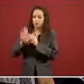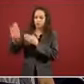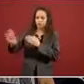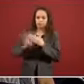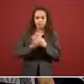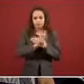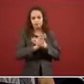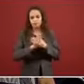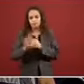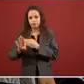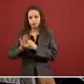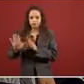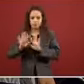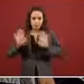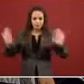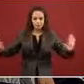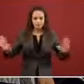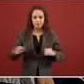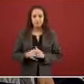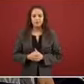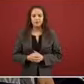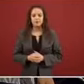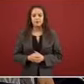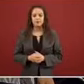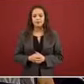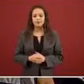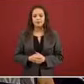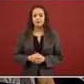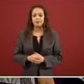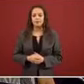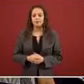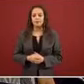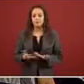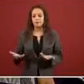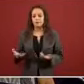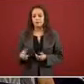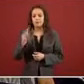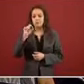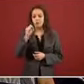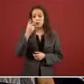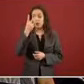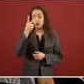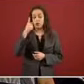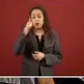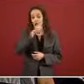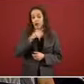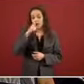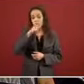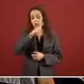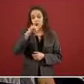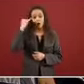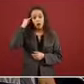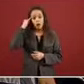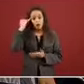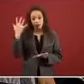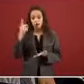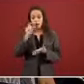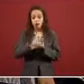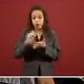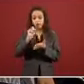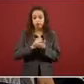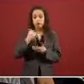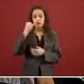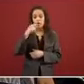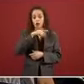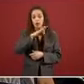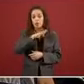sigue. Bueno, estos son, les decía que 22 en lenguas indígenas, en escrito y en audio. Esto es una